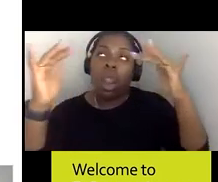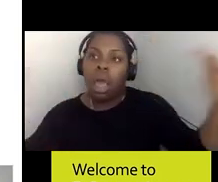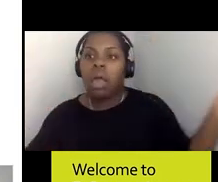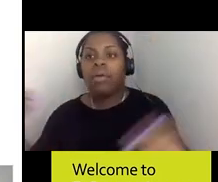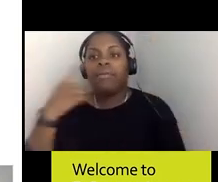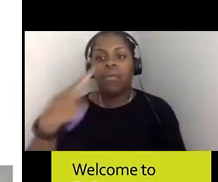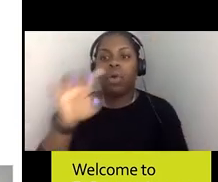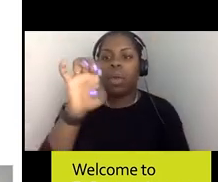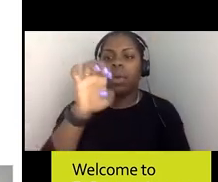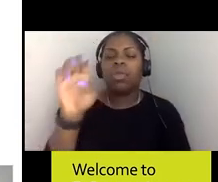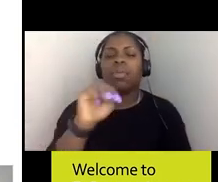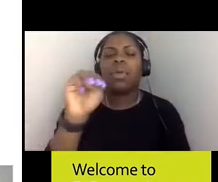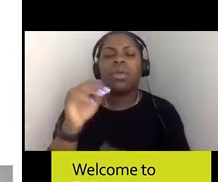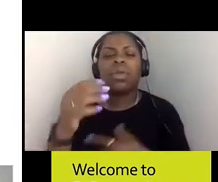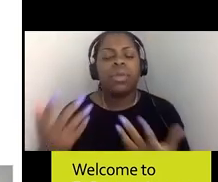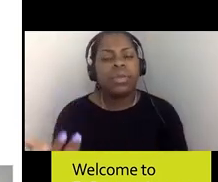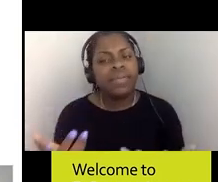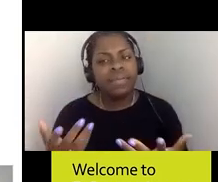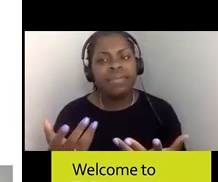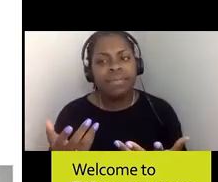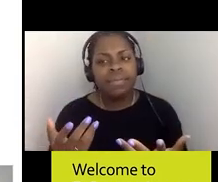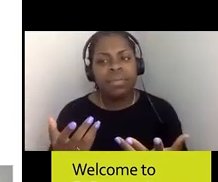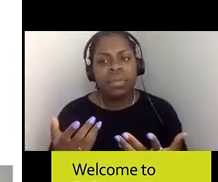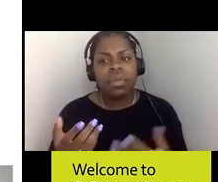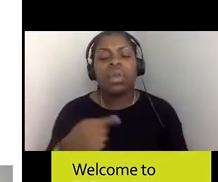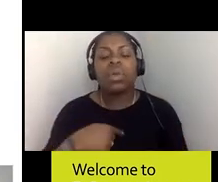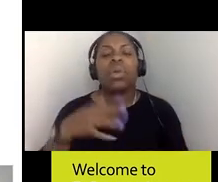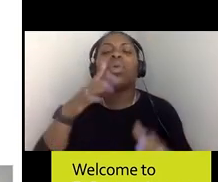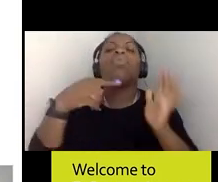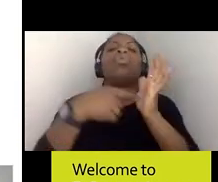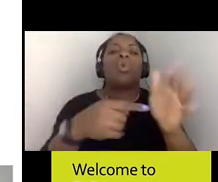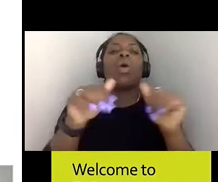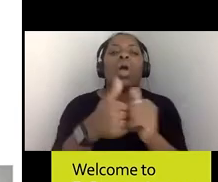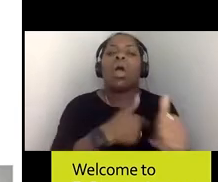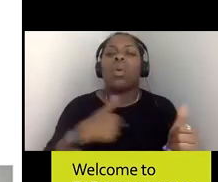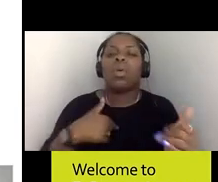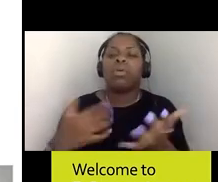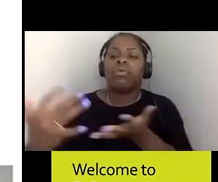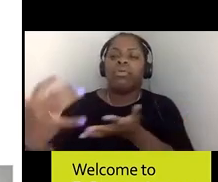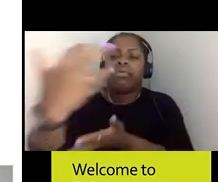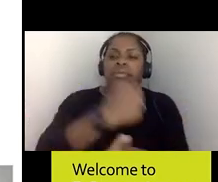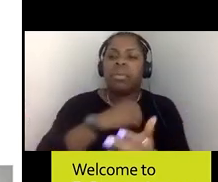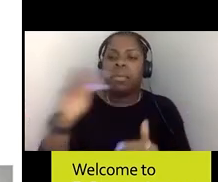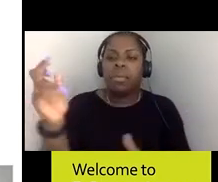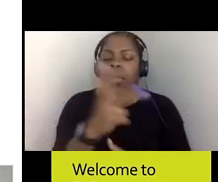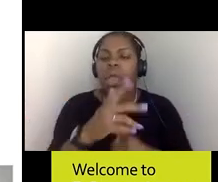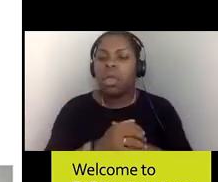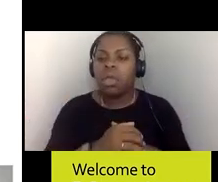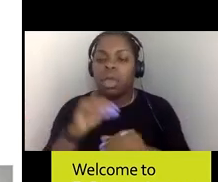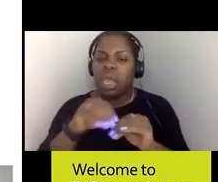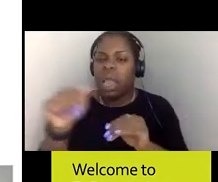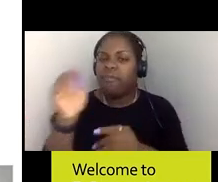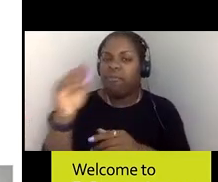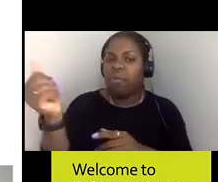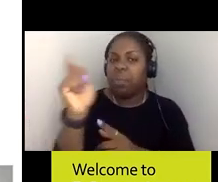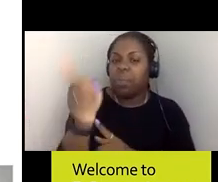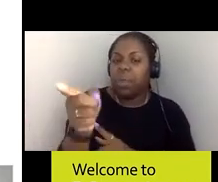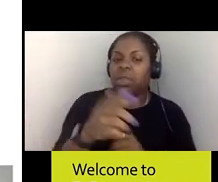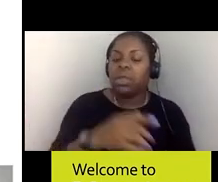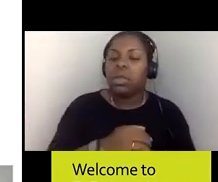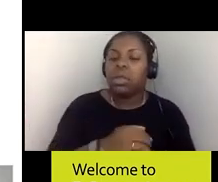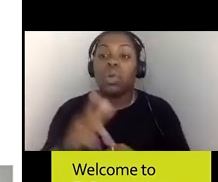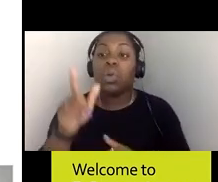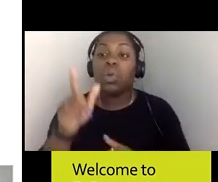castigar a las personas. Hay muchos argumentos que van a favor del monitoreo electrónico y vamos a decirte cómo los refutamos en un